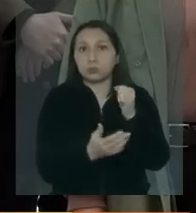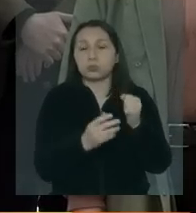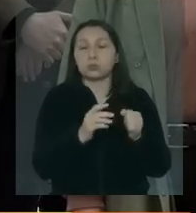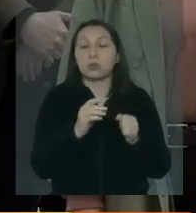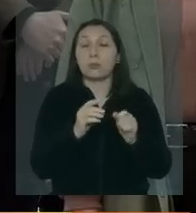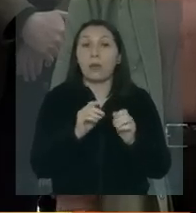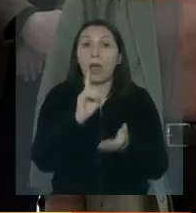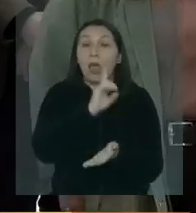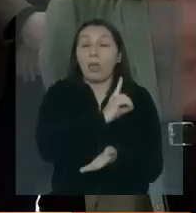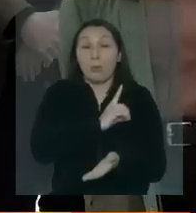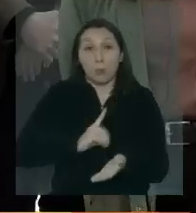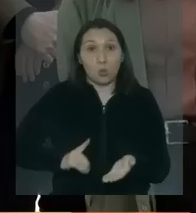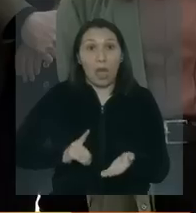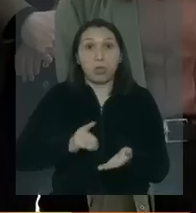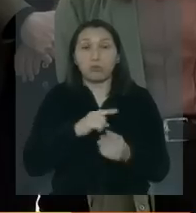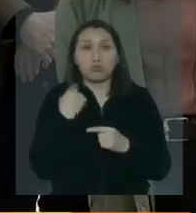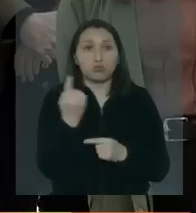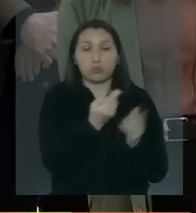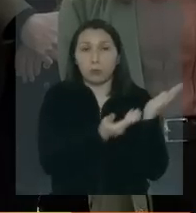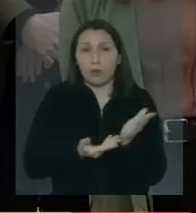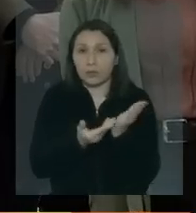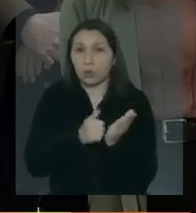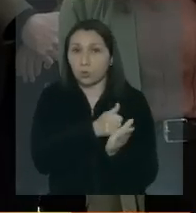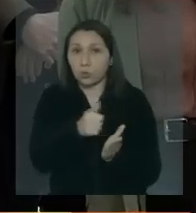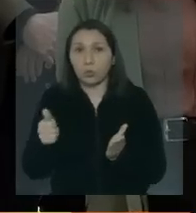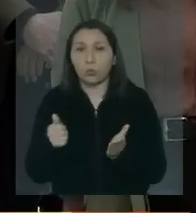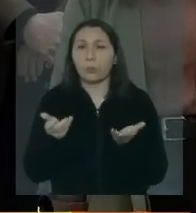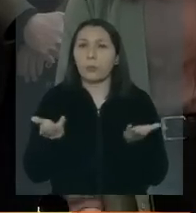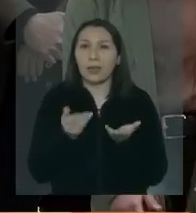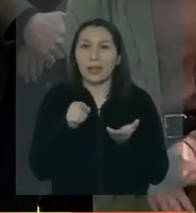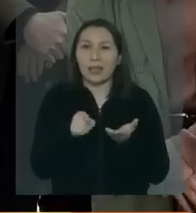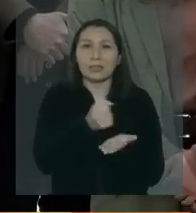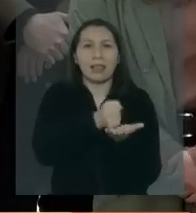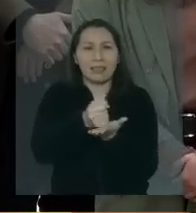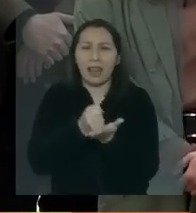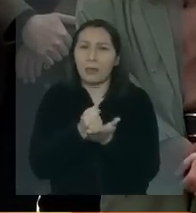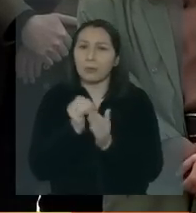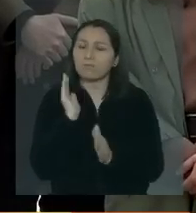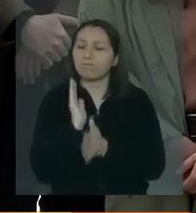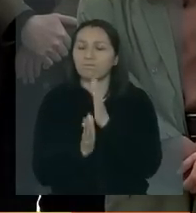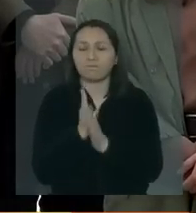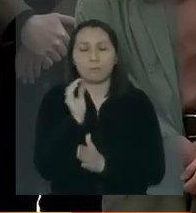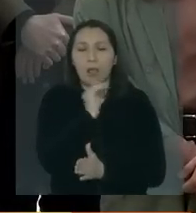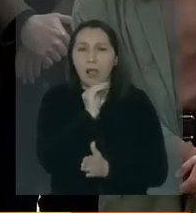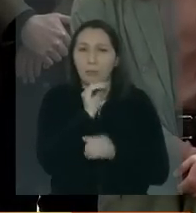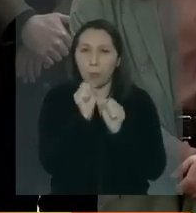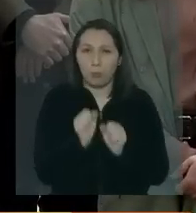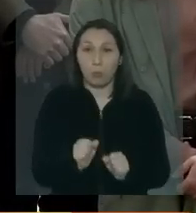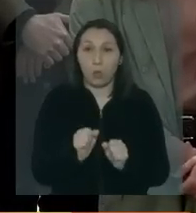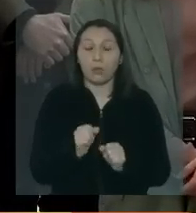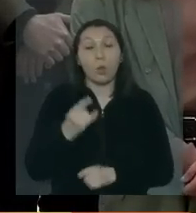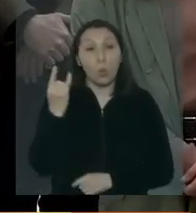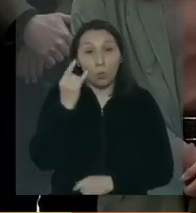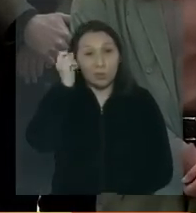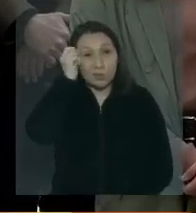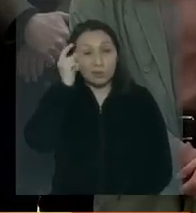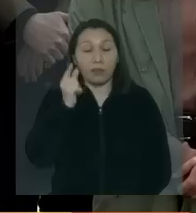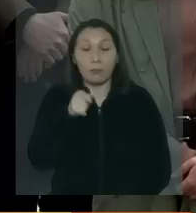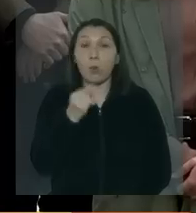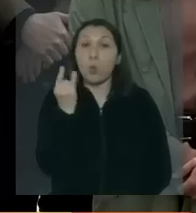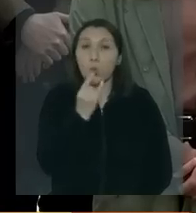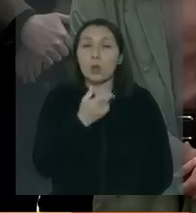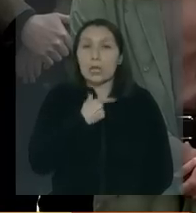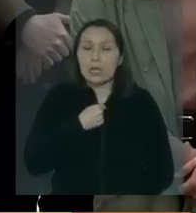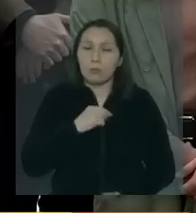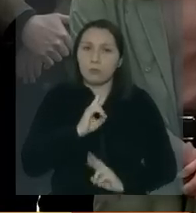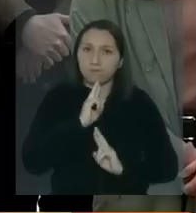no vinieron todos, pero acá estaban todos invitados, para que esto se tramite con la mayor celeridad posible. Sabemos que es urgente y a esa urgencia